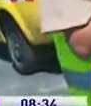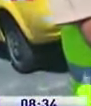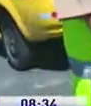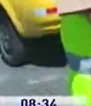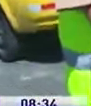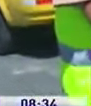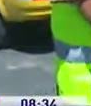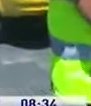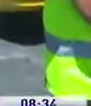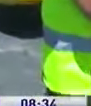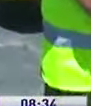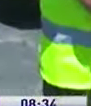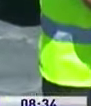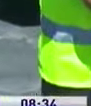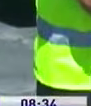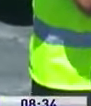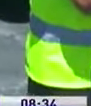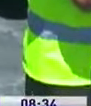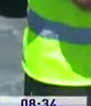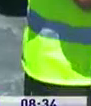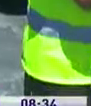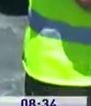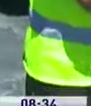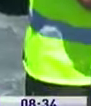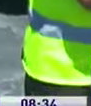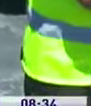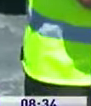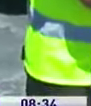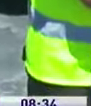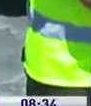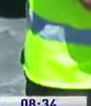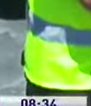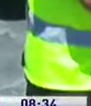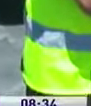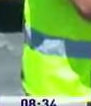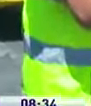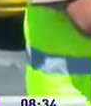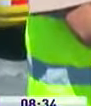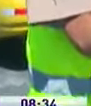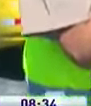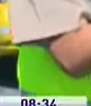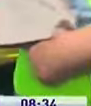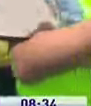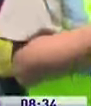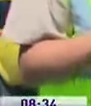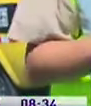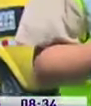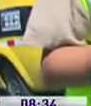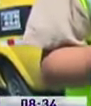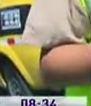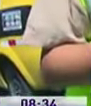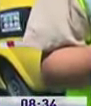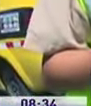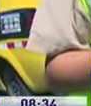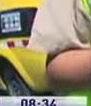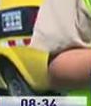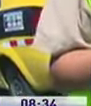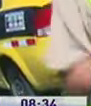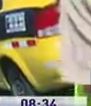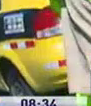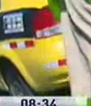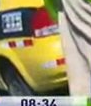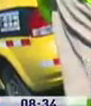tiene multa. No, sí le revisé. Claro, se revisa todo eso antes de hacer cualquier negocio y todo eso. Como dicen por ahí, en apuesto del